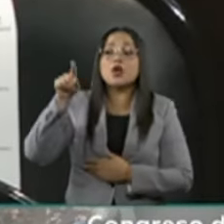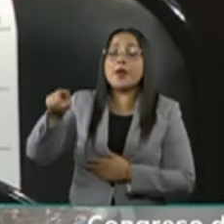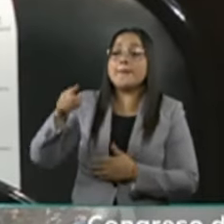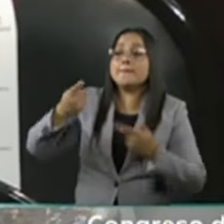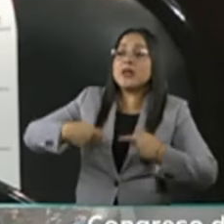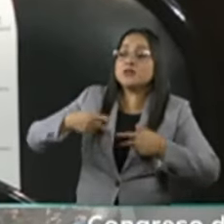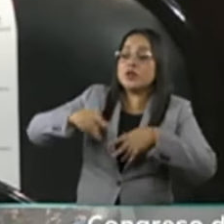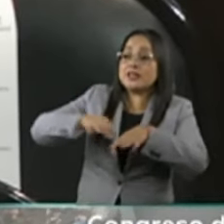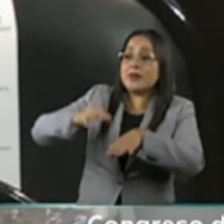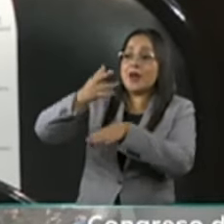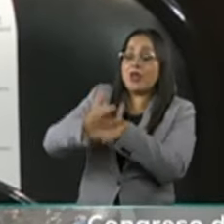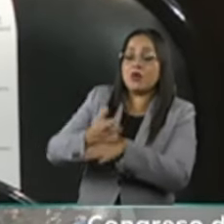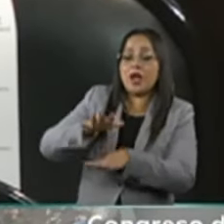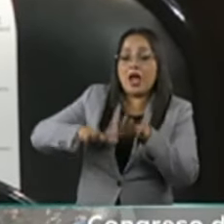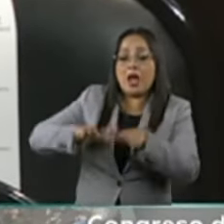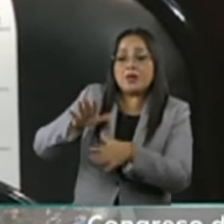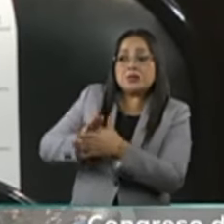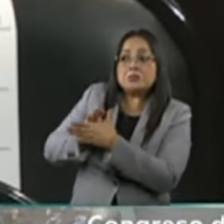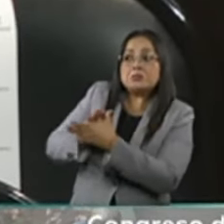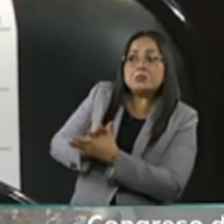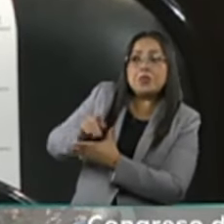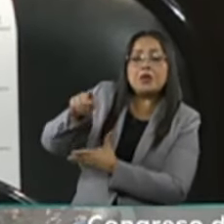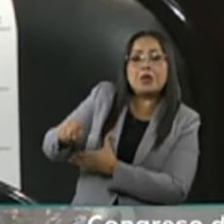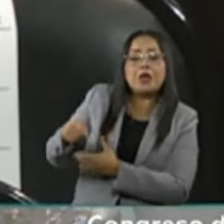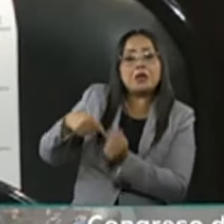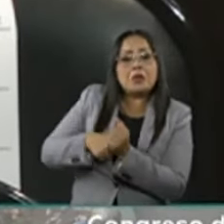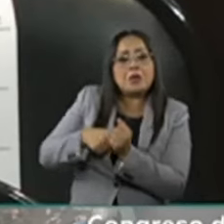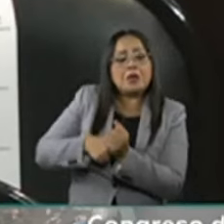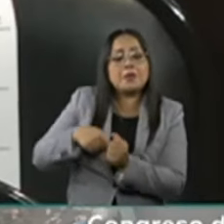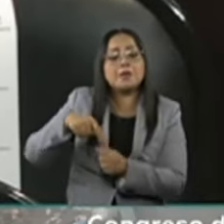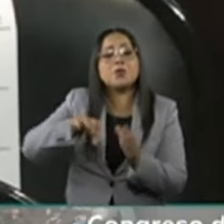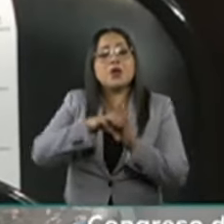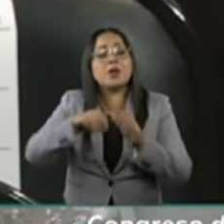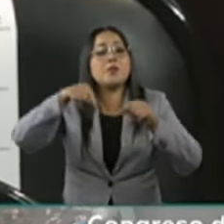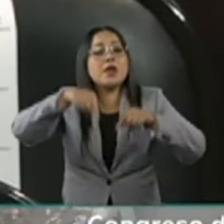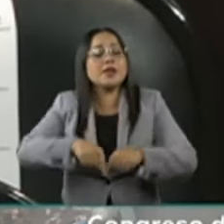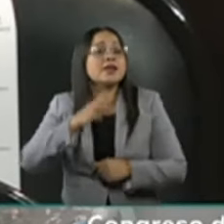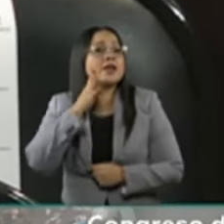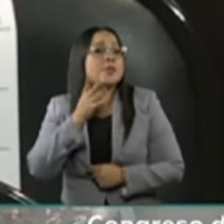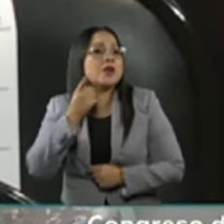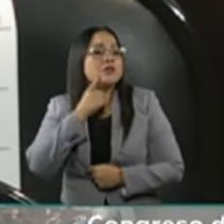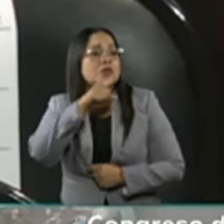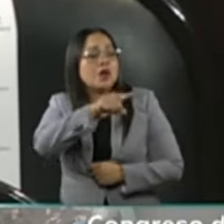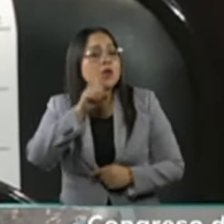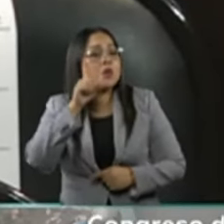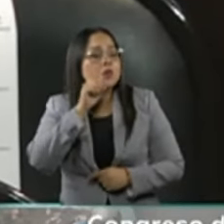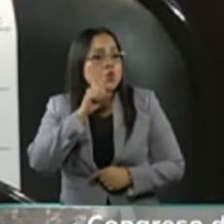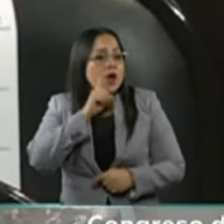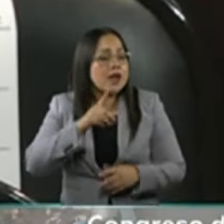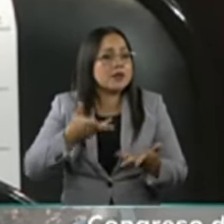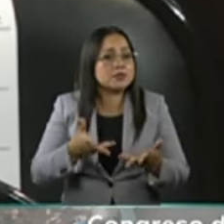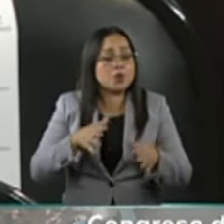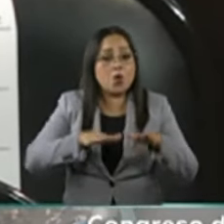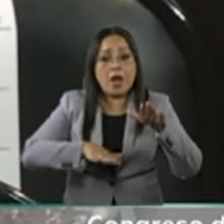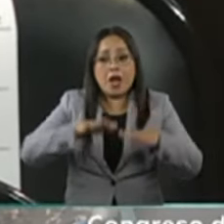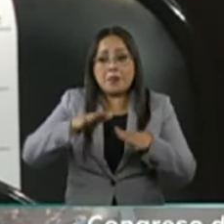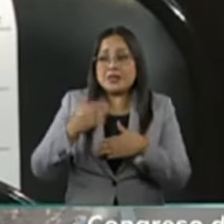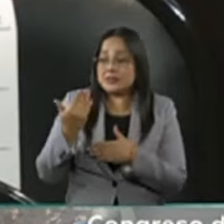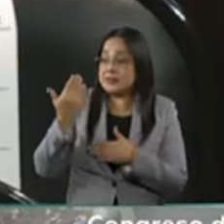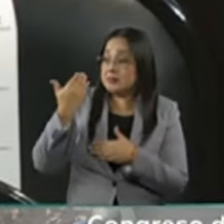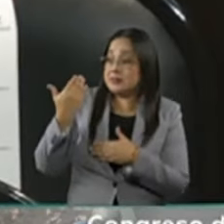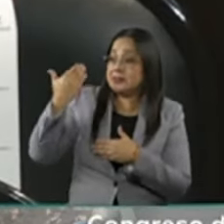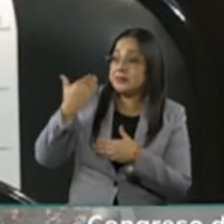que no se ven, en especial las de la Cámara de Diputados, y todas las que no han dormido en los últimos